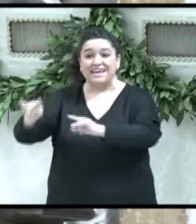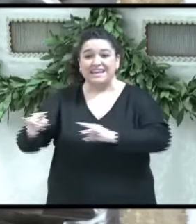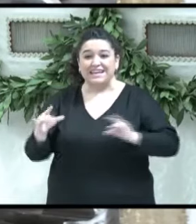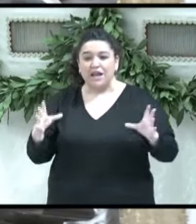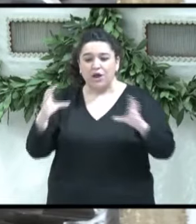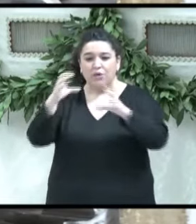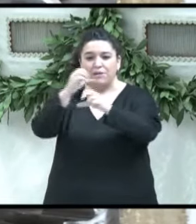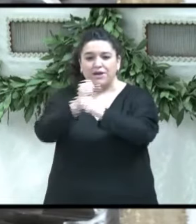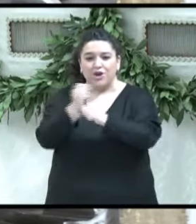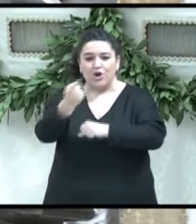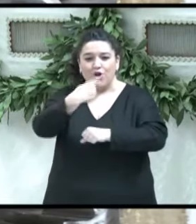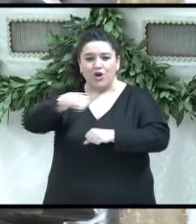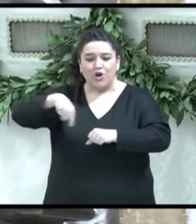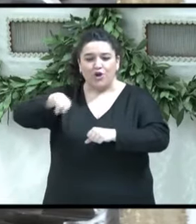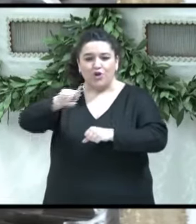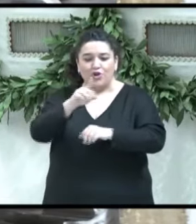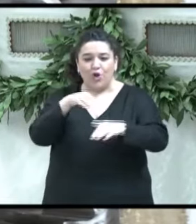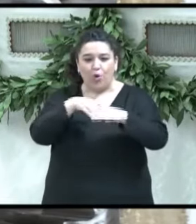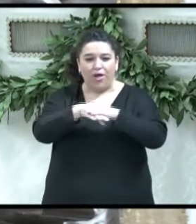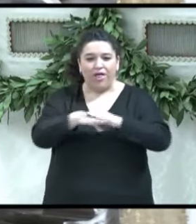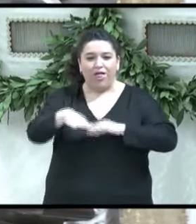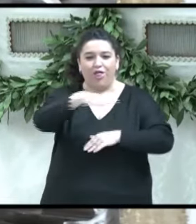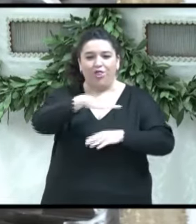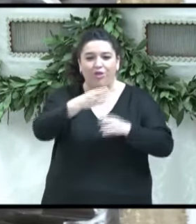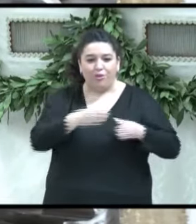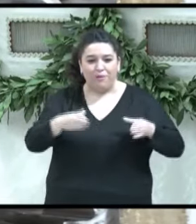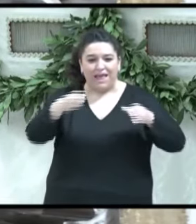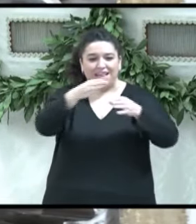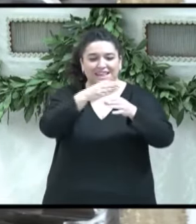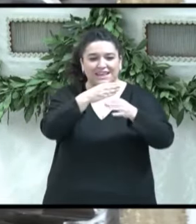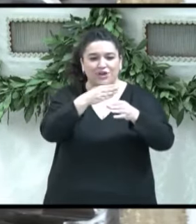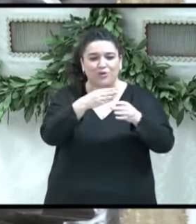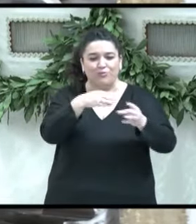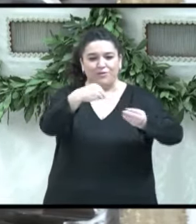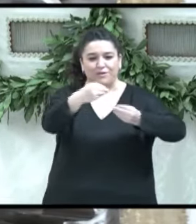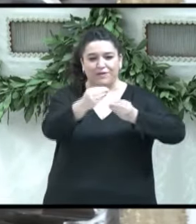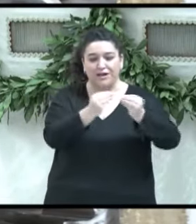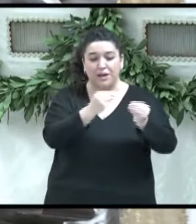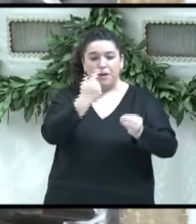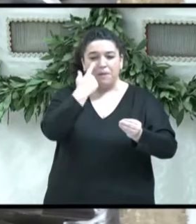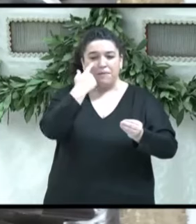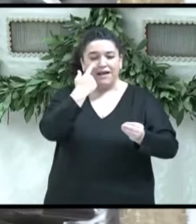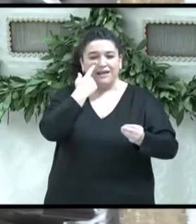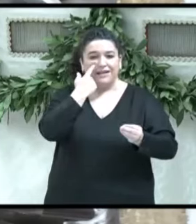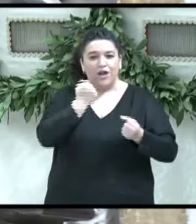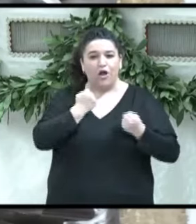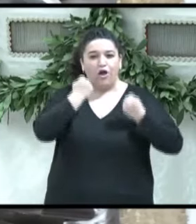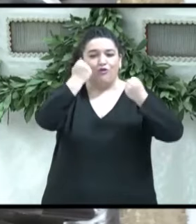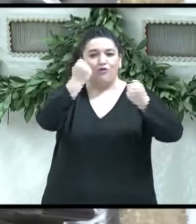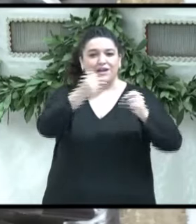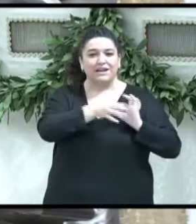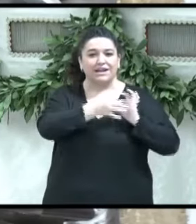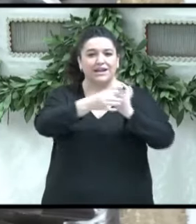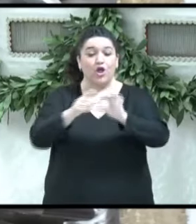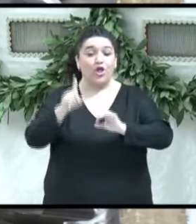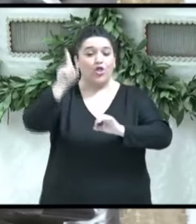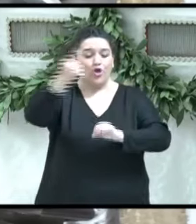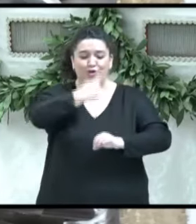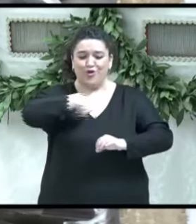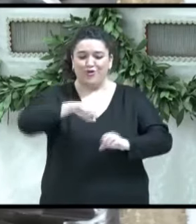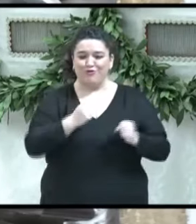ministerio lo llevamos en vasijas de barro para que se vea que una fuerza tan extraord es de Dios y no proviene